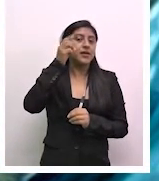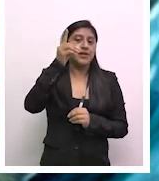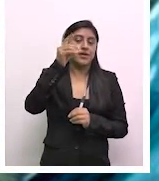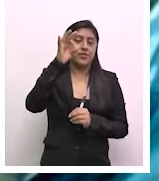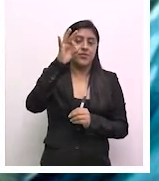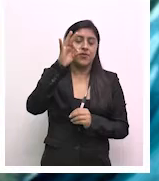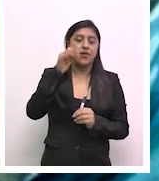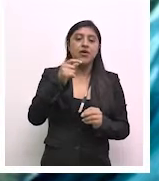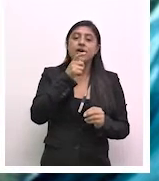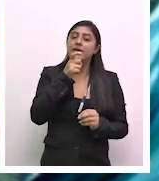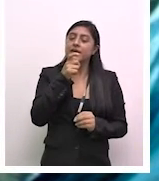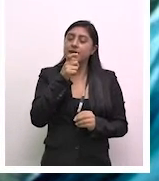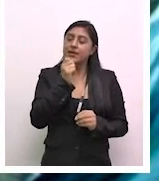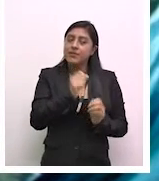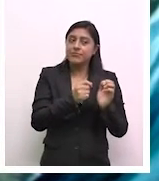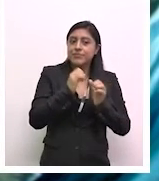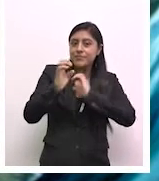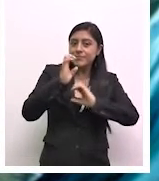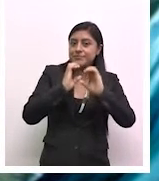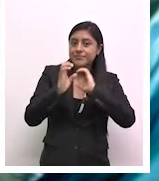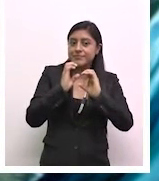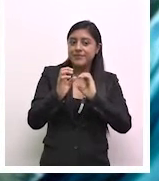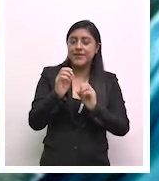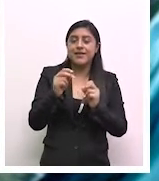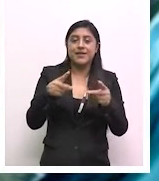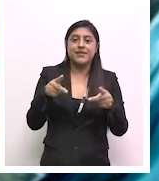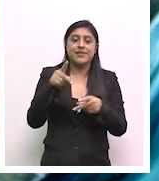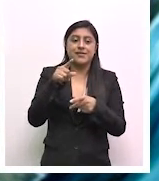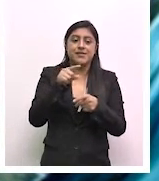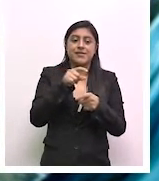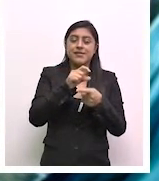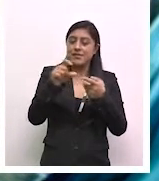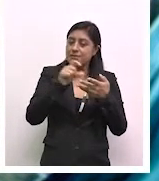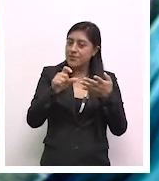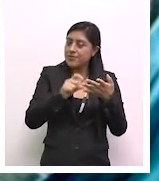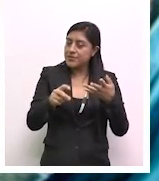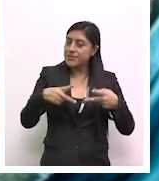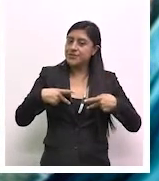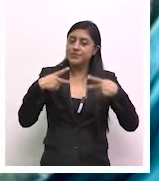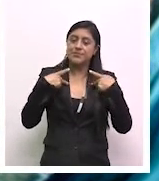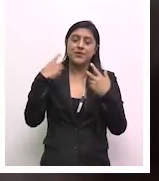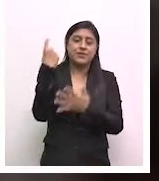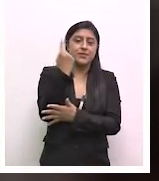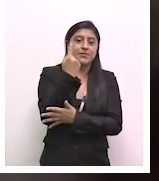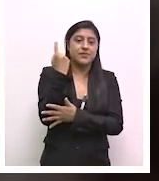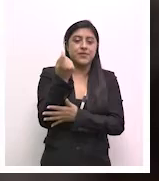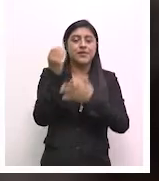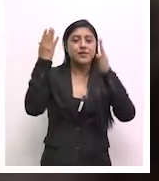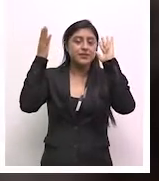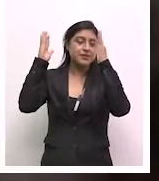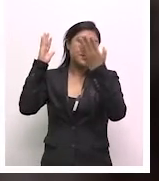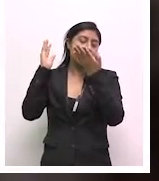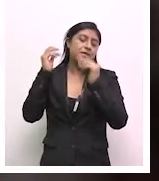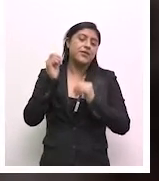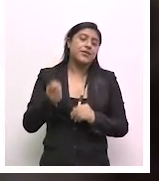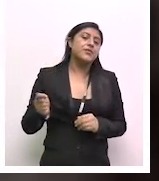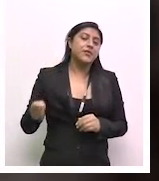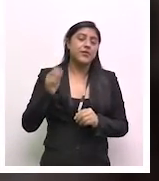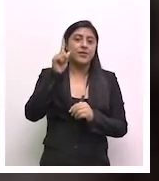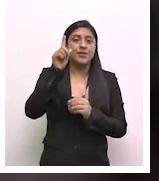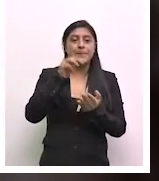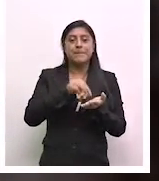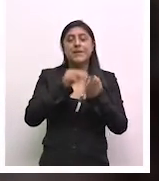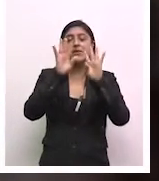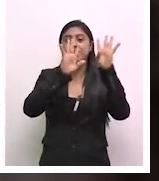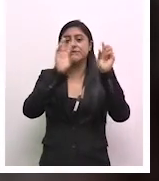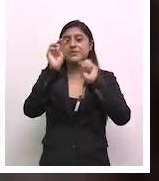Toledo, de quien daremos algunos aspectos de su vida en este espacio de InfoRENAP GT. Mario Monteforte se graduó de